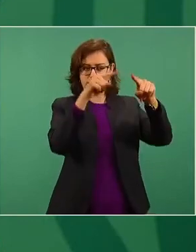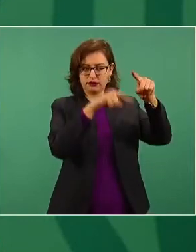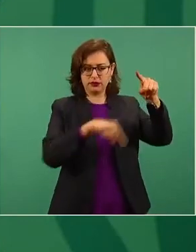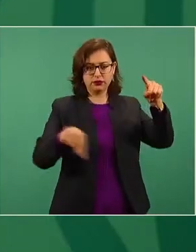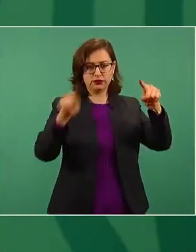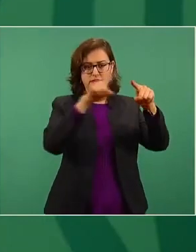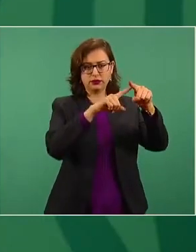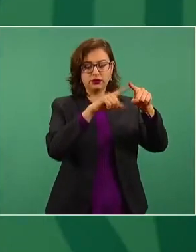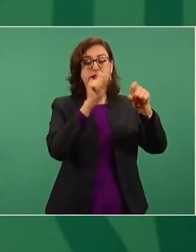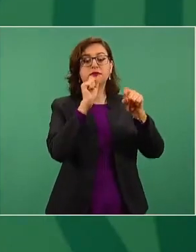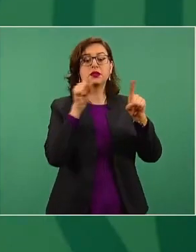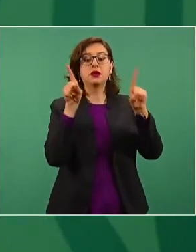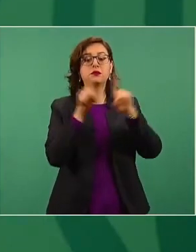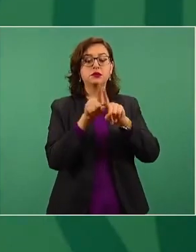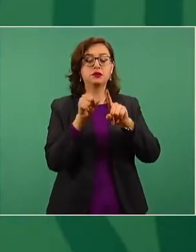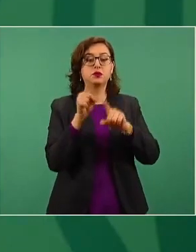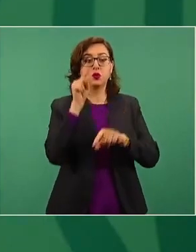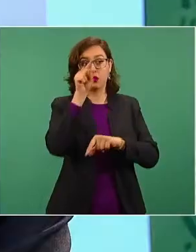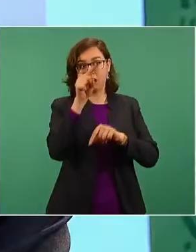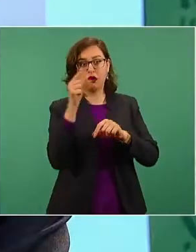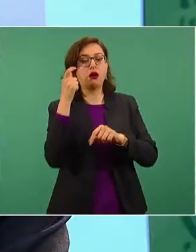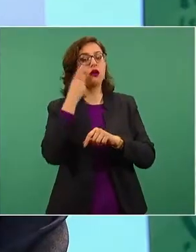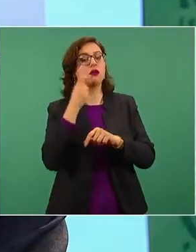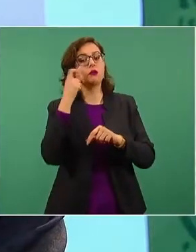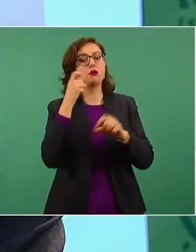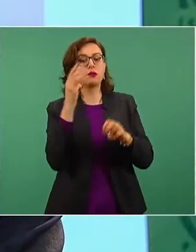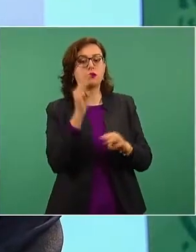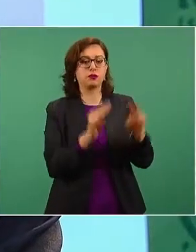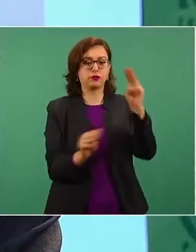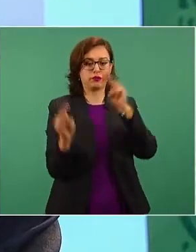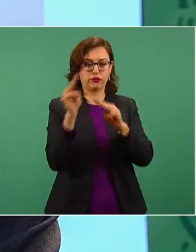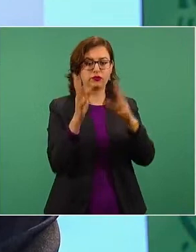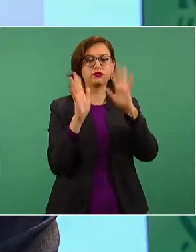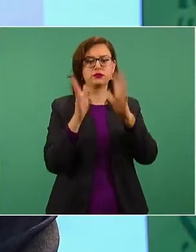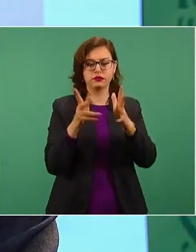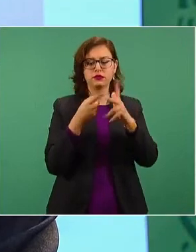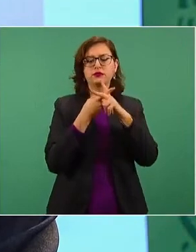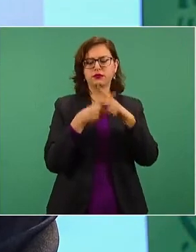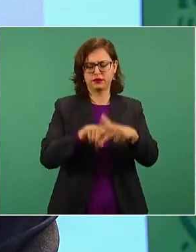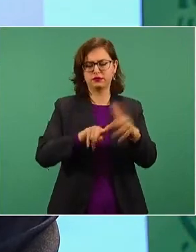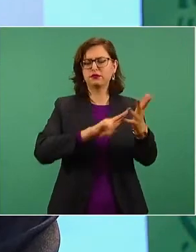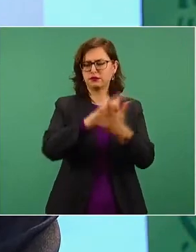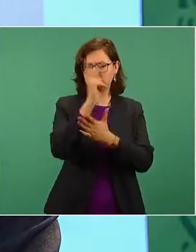la Sierra de Guerrero, el programa Sembrando Vida,